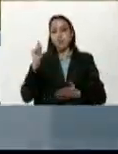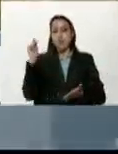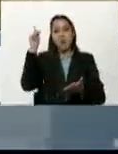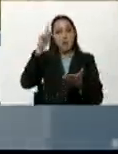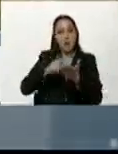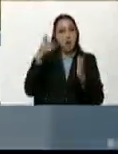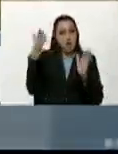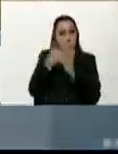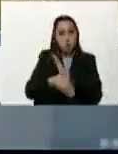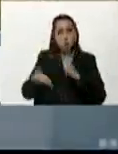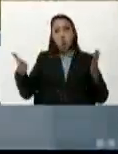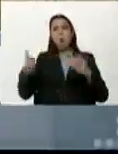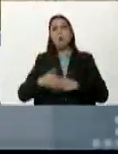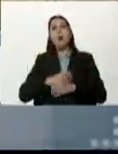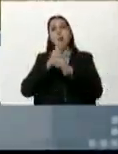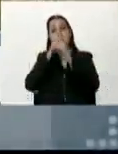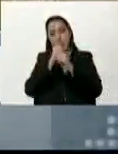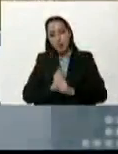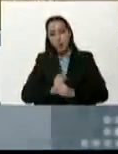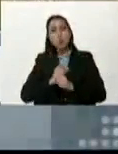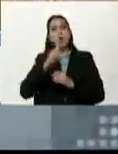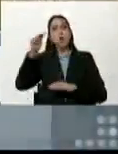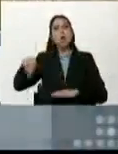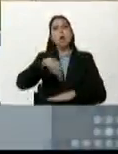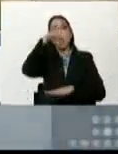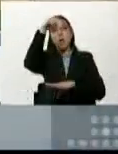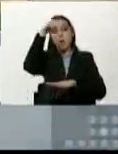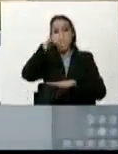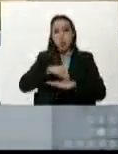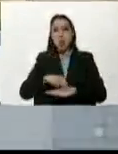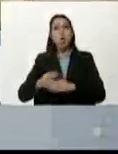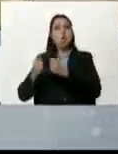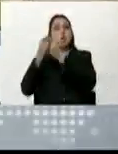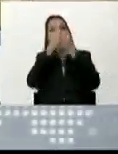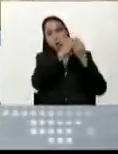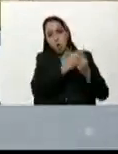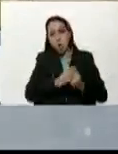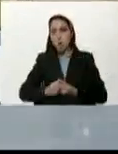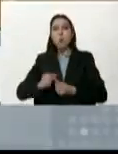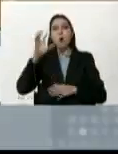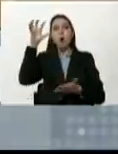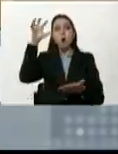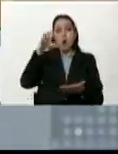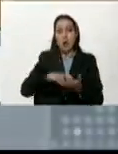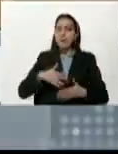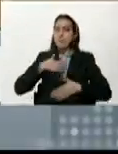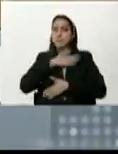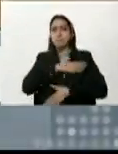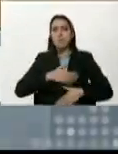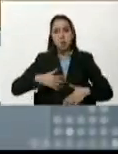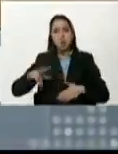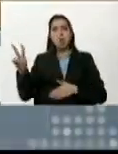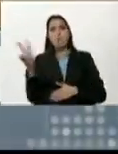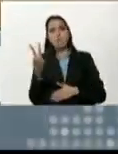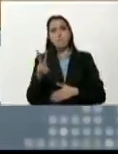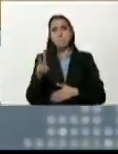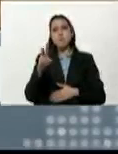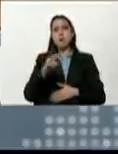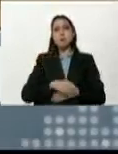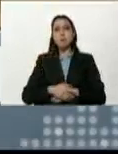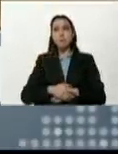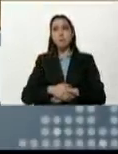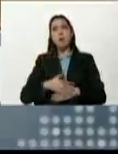punto de la prosperidad nacional de la prosperidad económica del estado de bienestar venezolano del